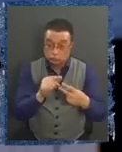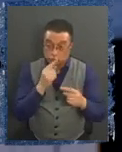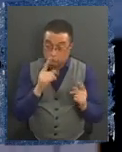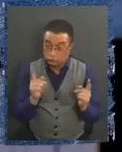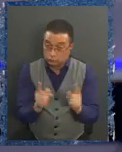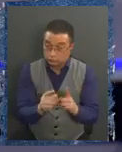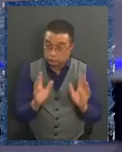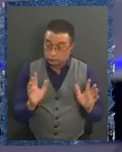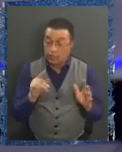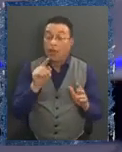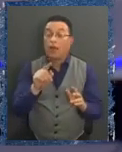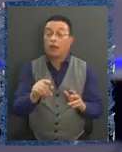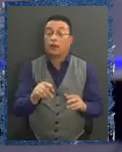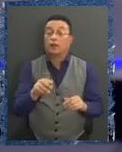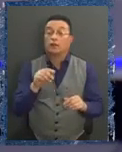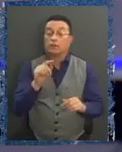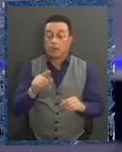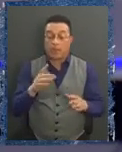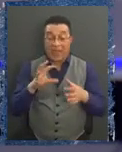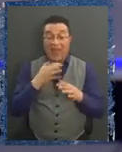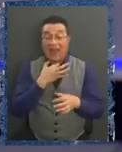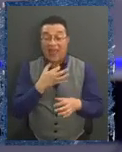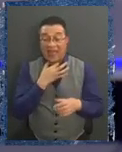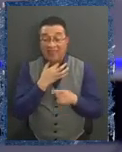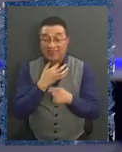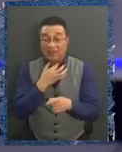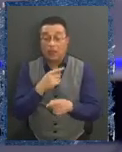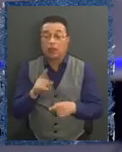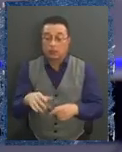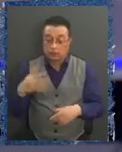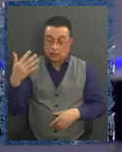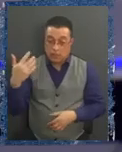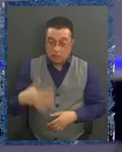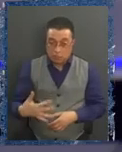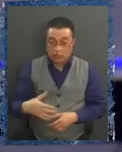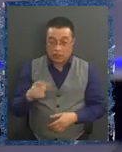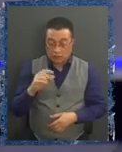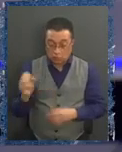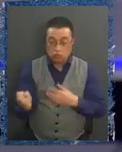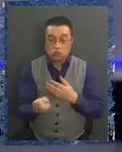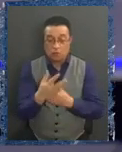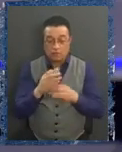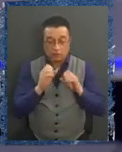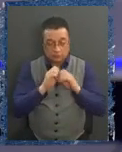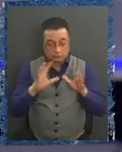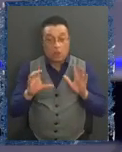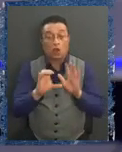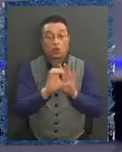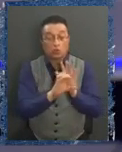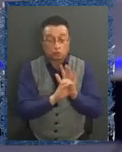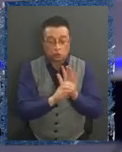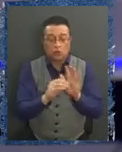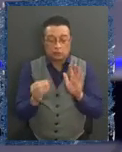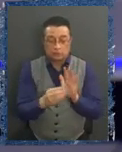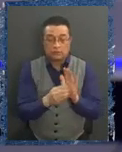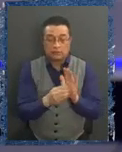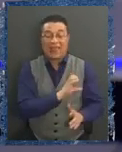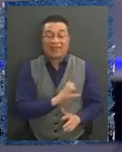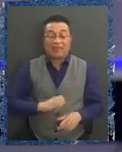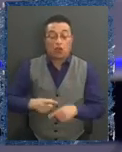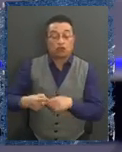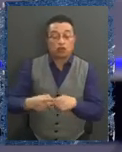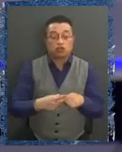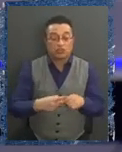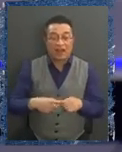estas garantías son claves la nueva definición que la Constitución contiene sobre el Estado Social y Democrático de